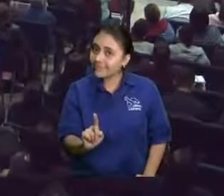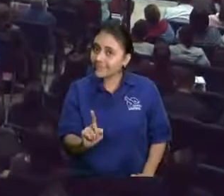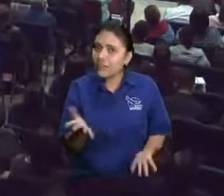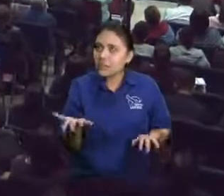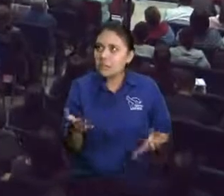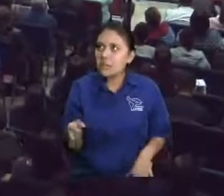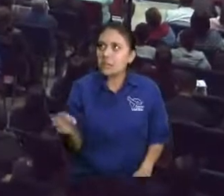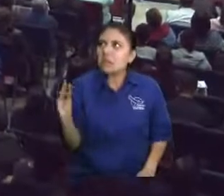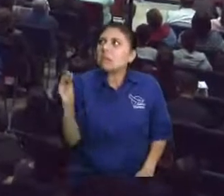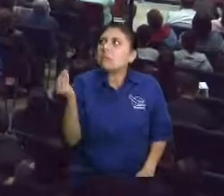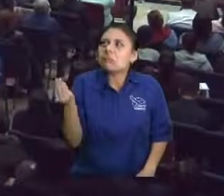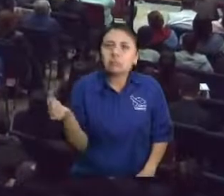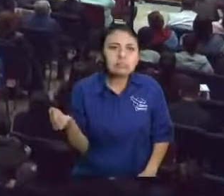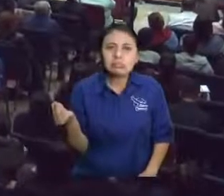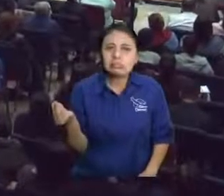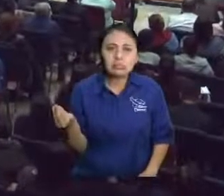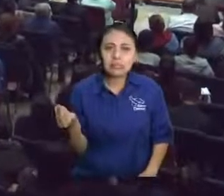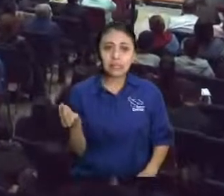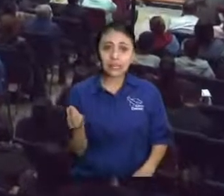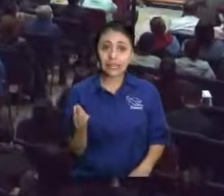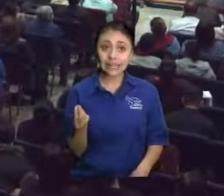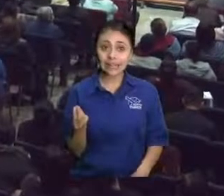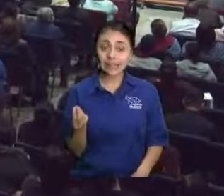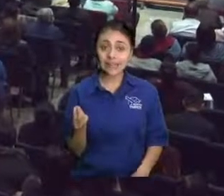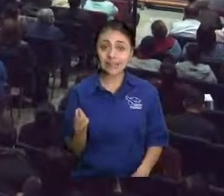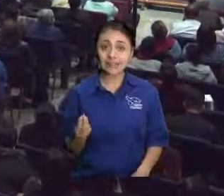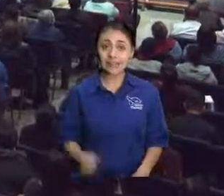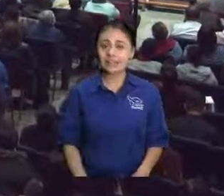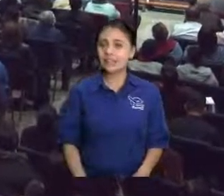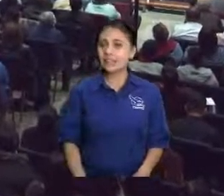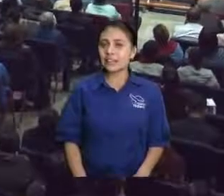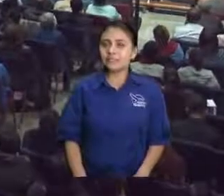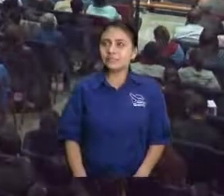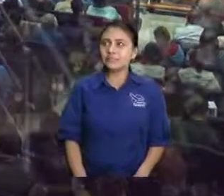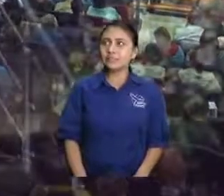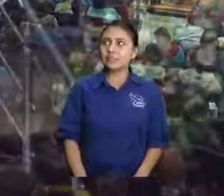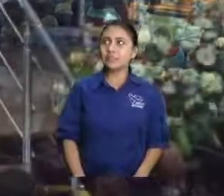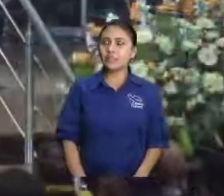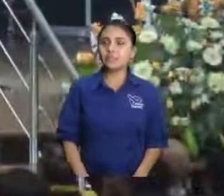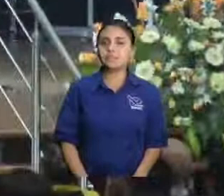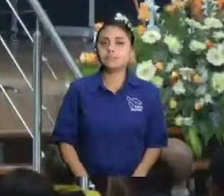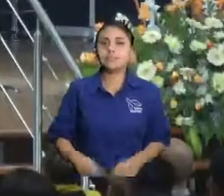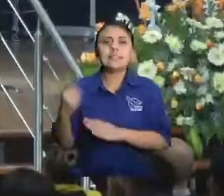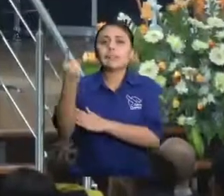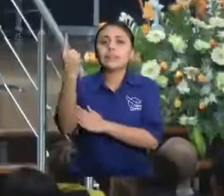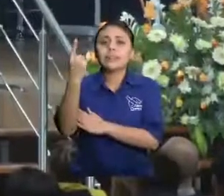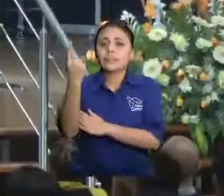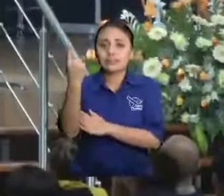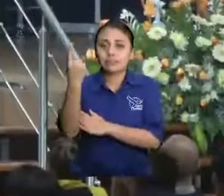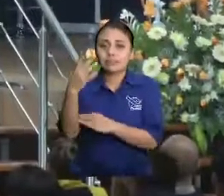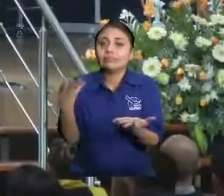Porque ¿de qué le sirve que Dios le dé una promesa si las promesas se tienen que heredar a través de la fe y la paciencia?